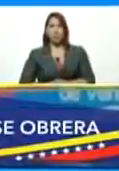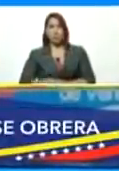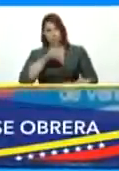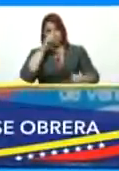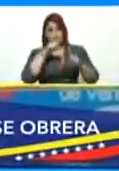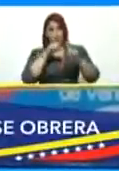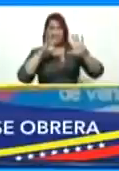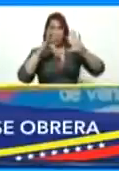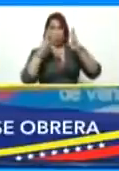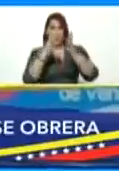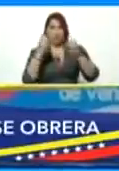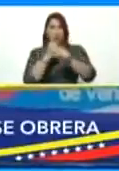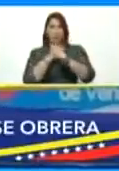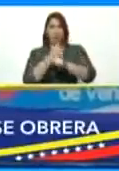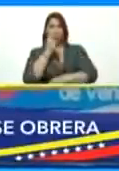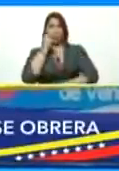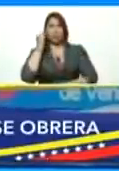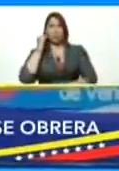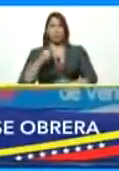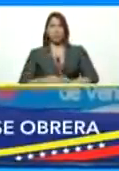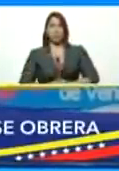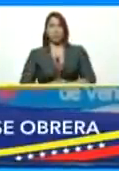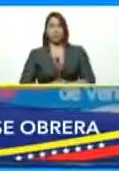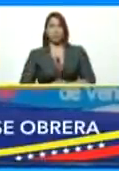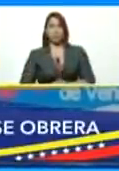mundial de la clase obrera